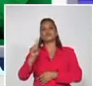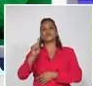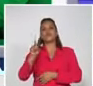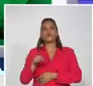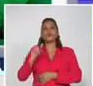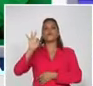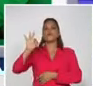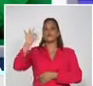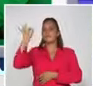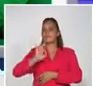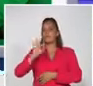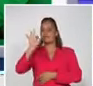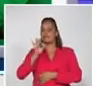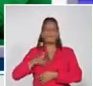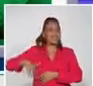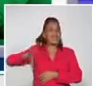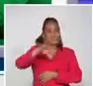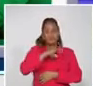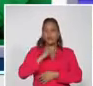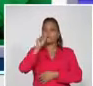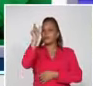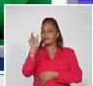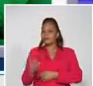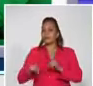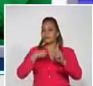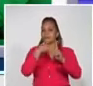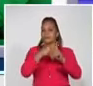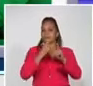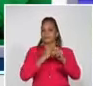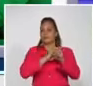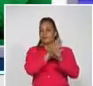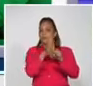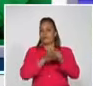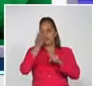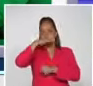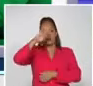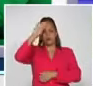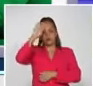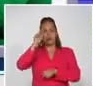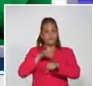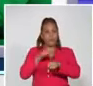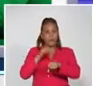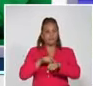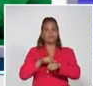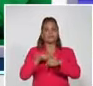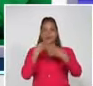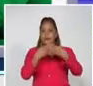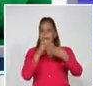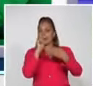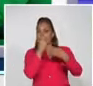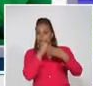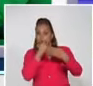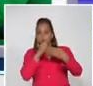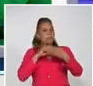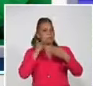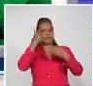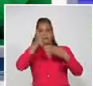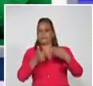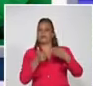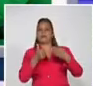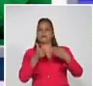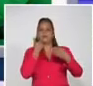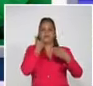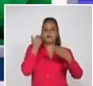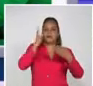51,8% de todos los diagnosticados en Cuba, pues han estado asintomáticos en el momento que se ha hecho el diagnóstico.